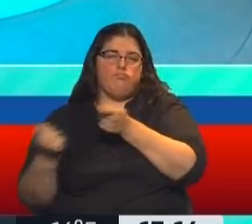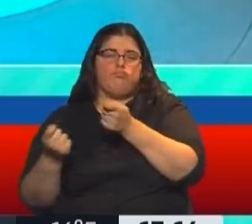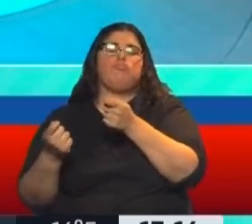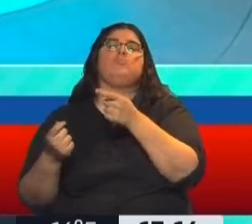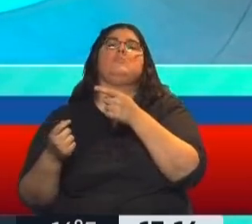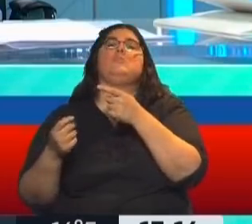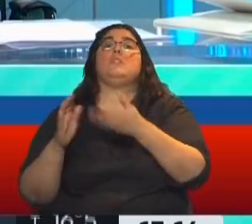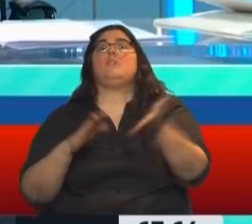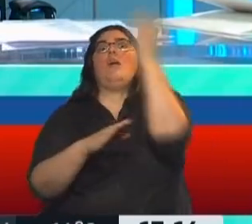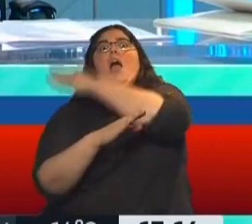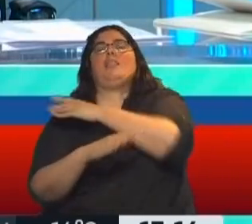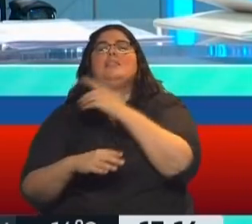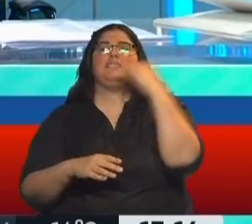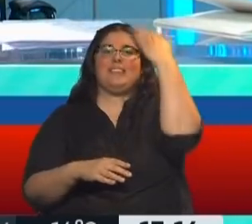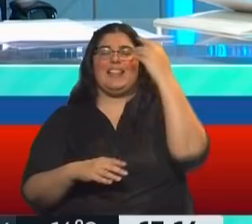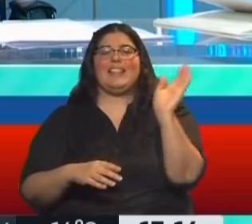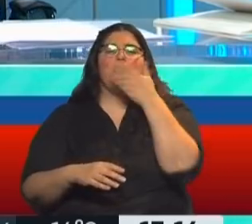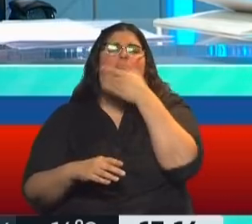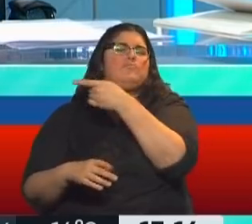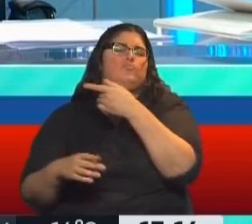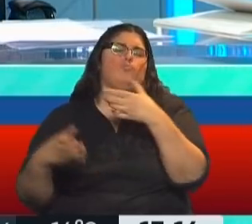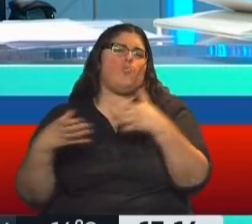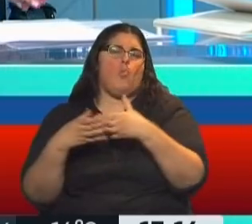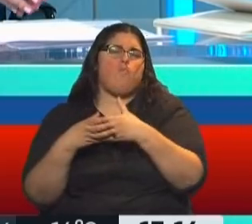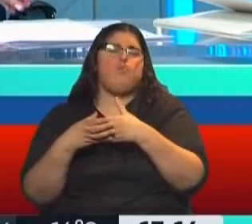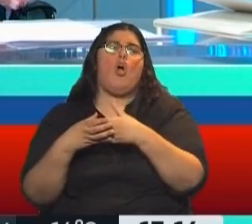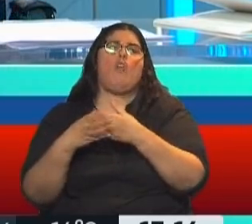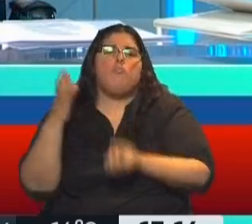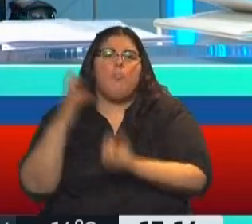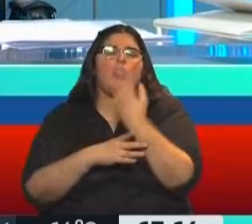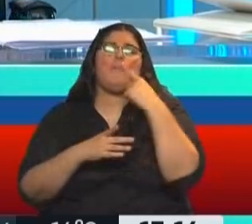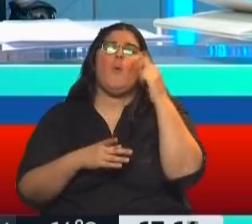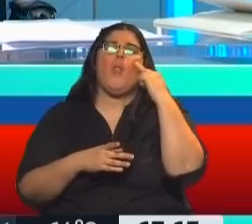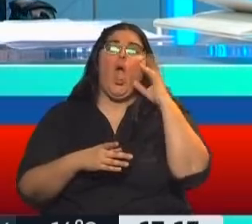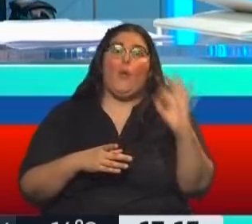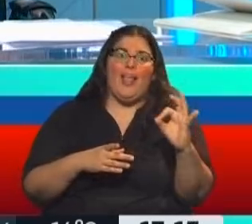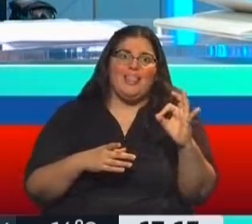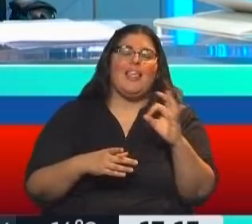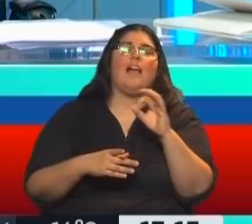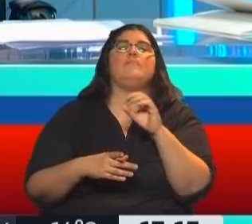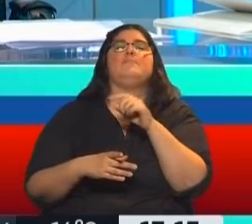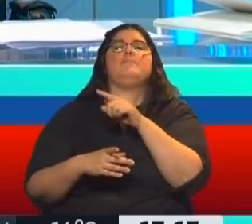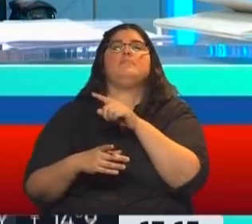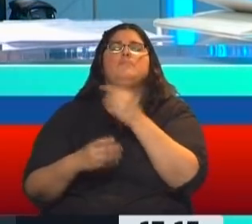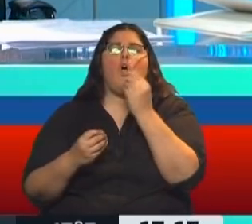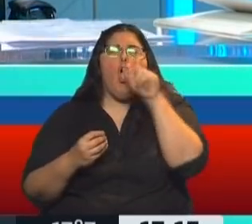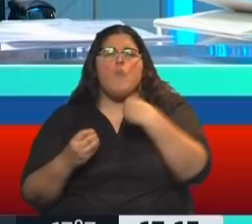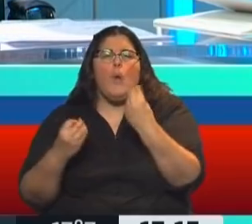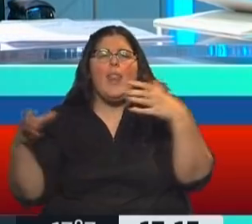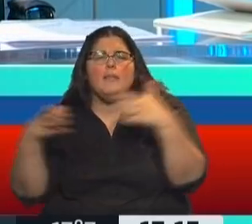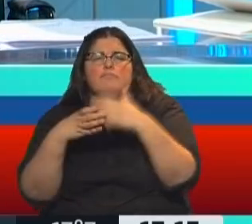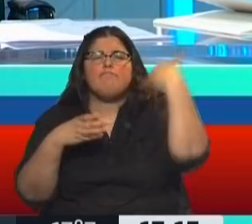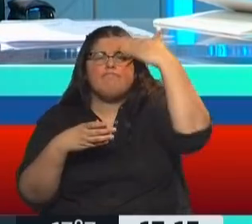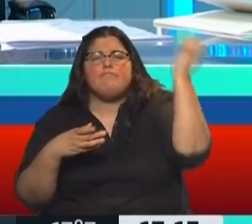talibanes, un grupo fundamentalista islámico que surge al principio de los 90 y que surge después de la retirada de la